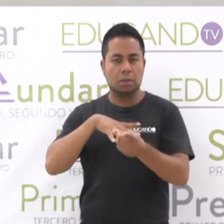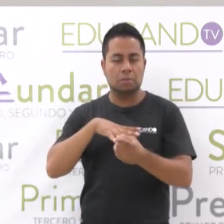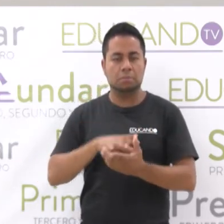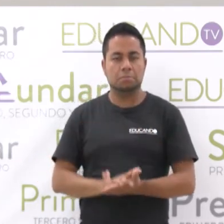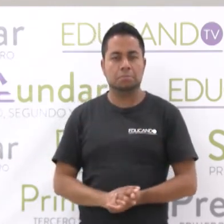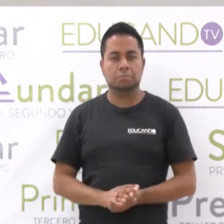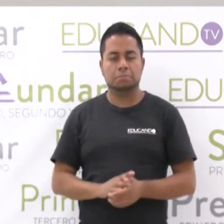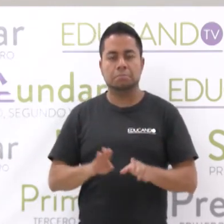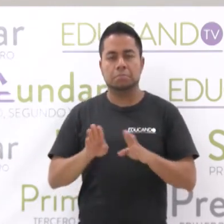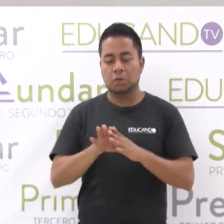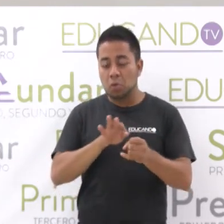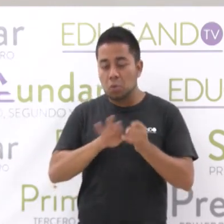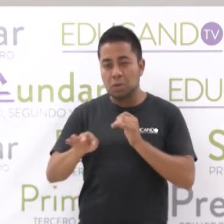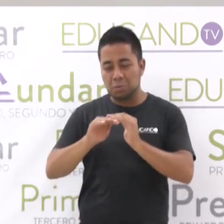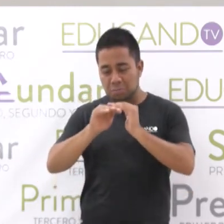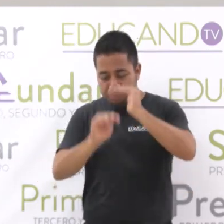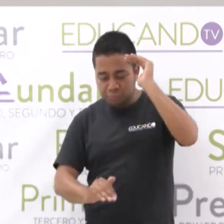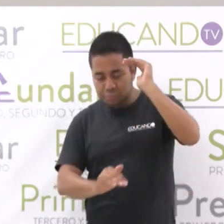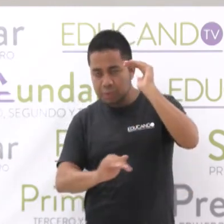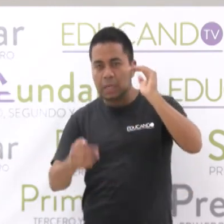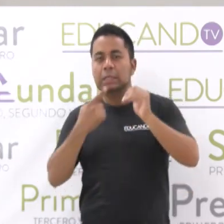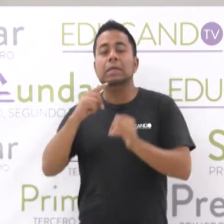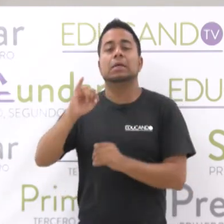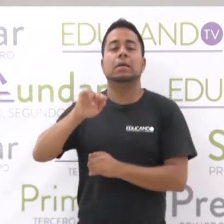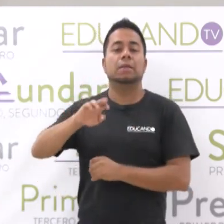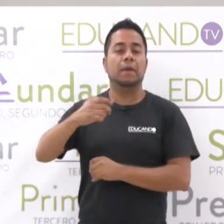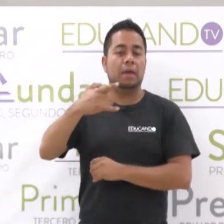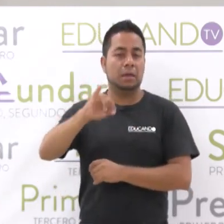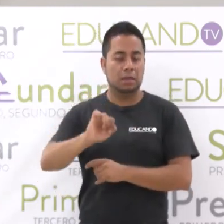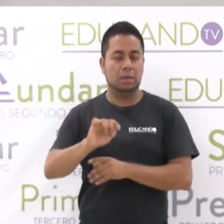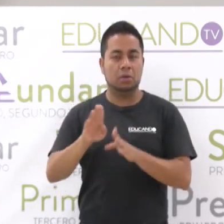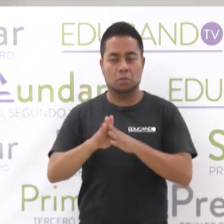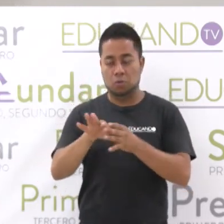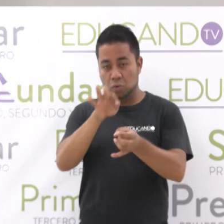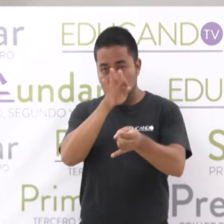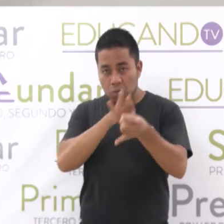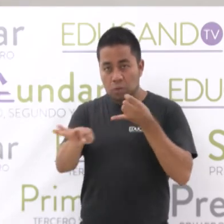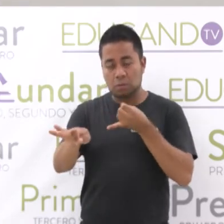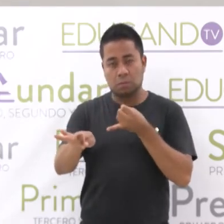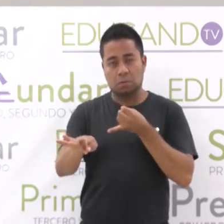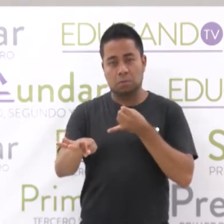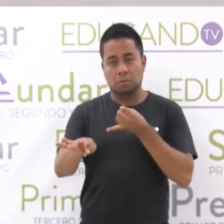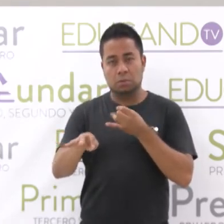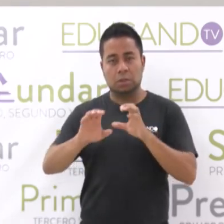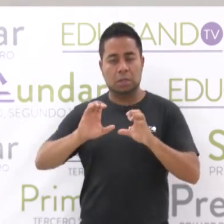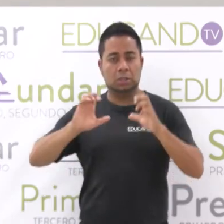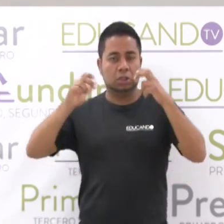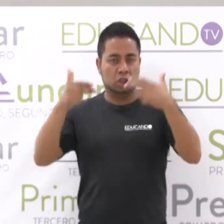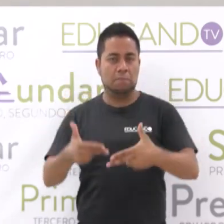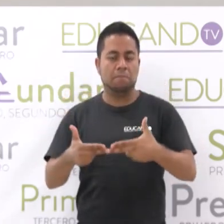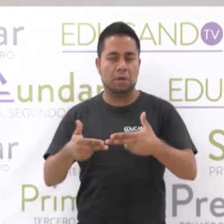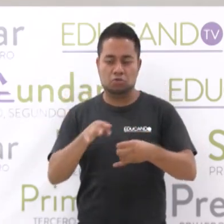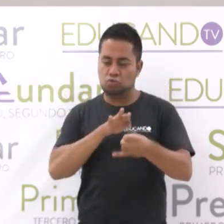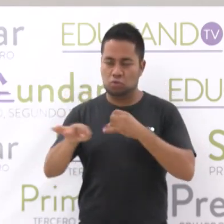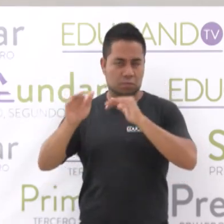uno de los últimos, según el INEGI. Siendo el último, Chiapas.